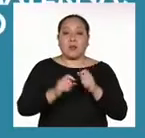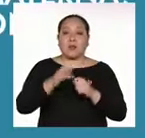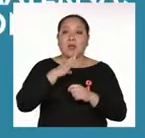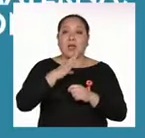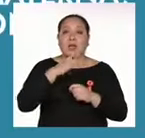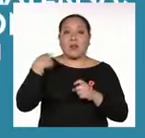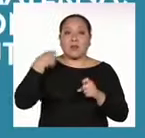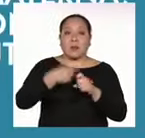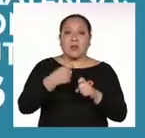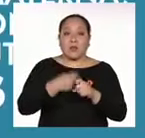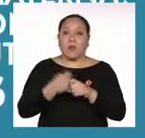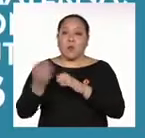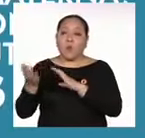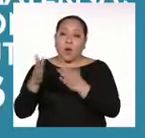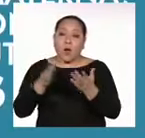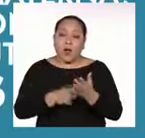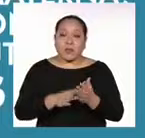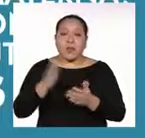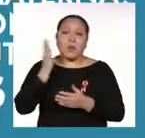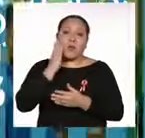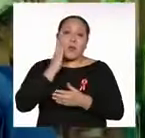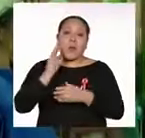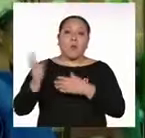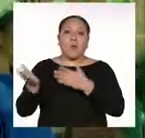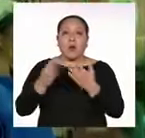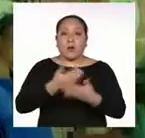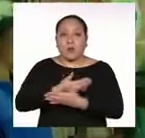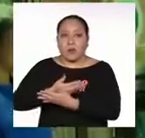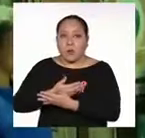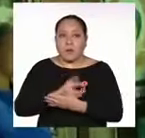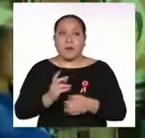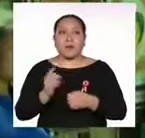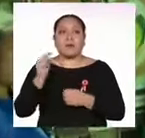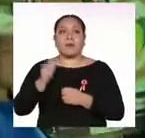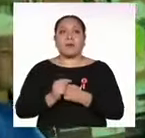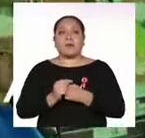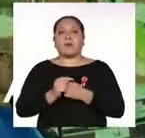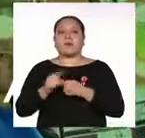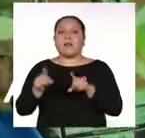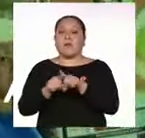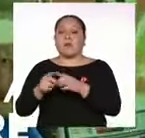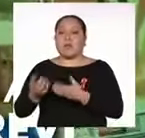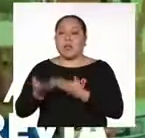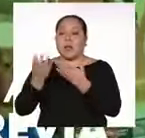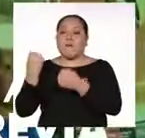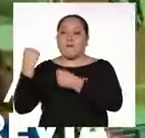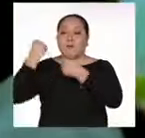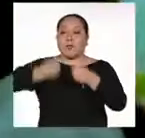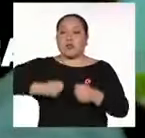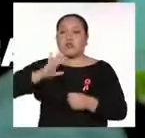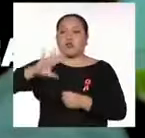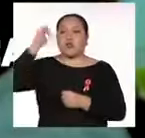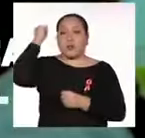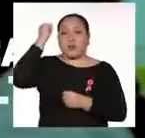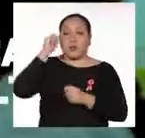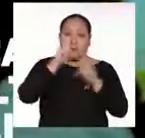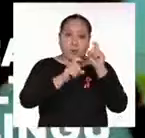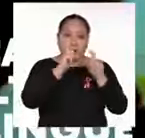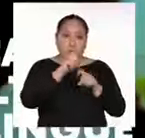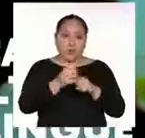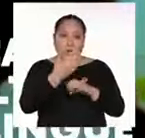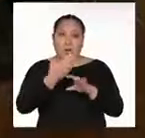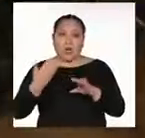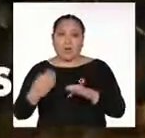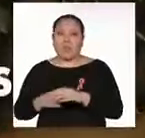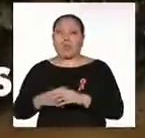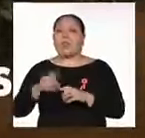mortalidad materna, la neonatal y la desnutrición es alta. Por ello, se debe fortalecer sus derechos a la consulta previa, la educación